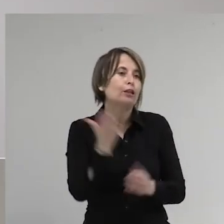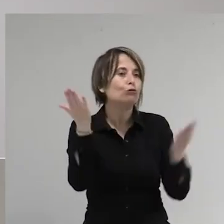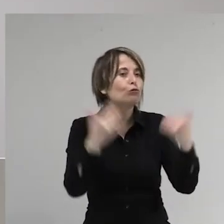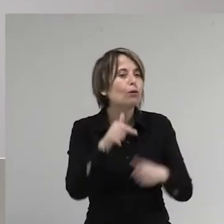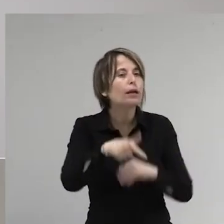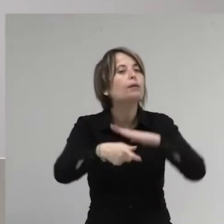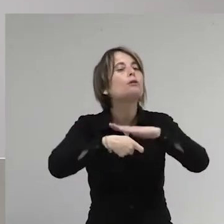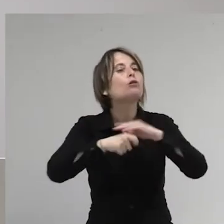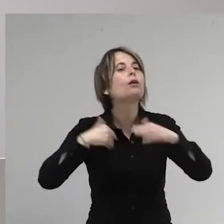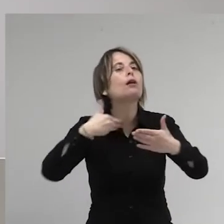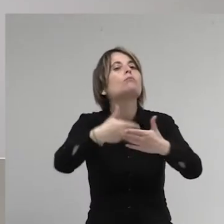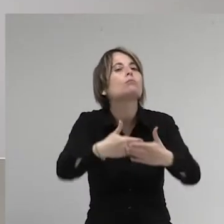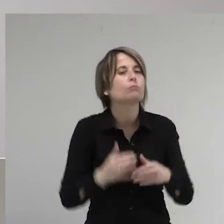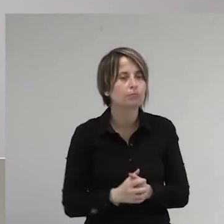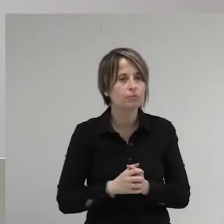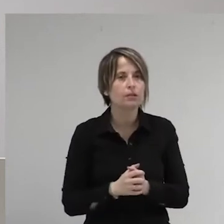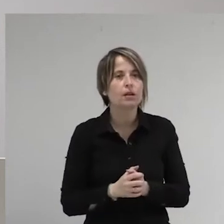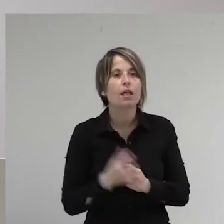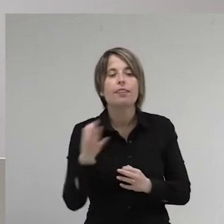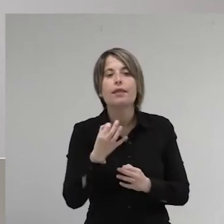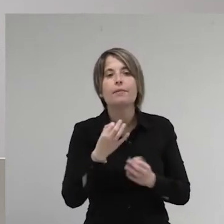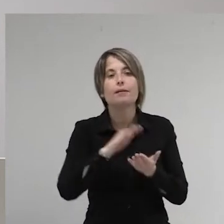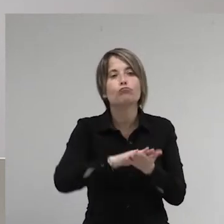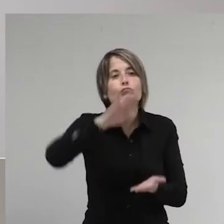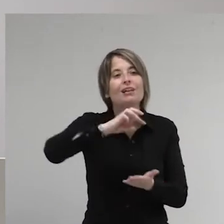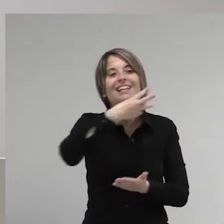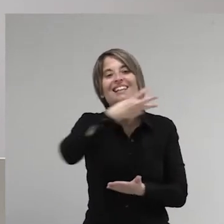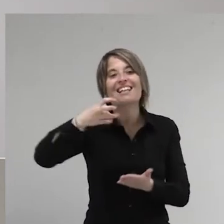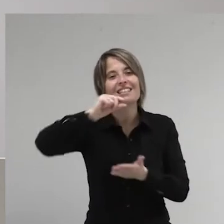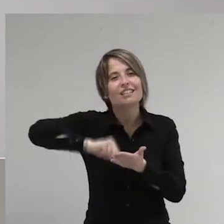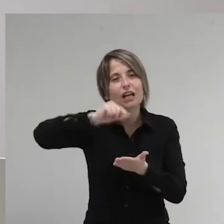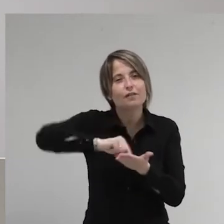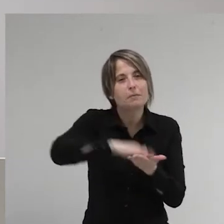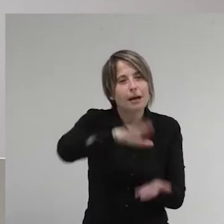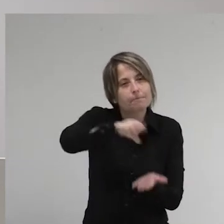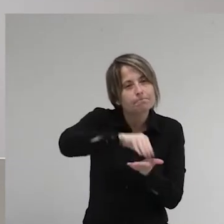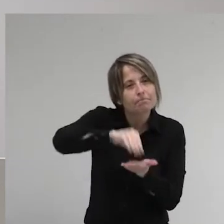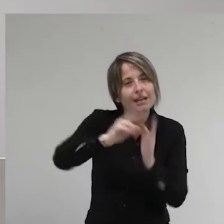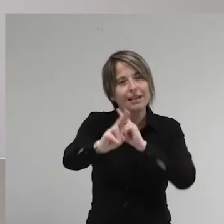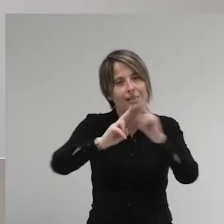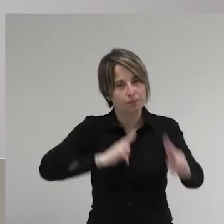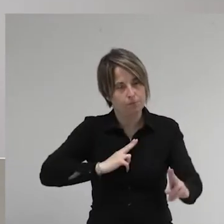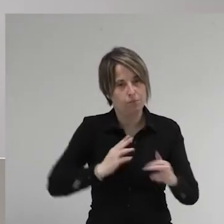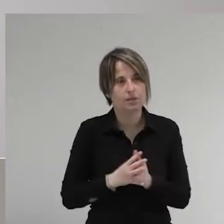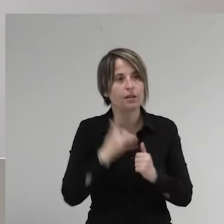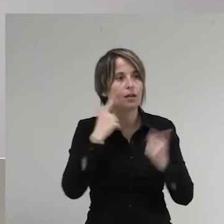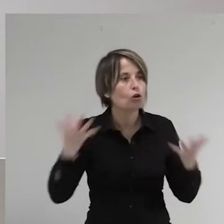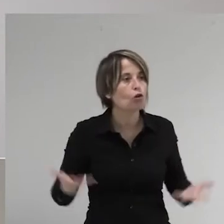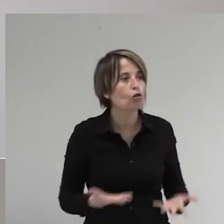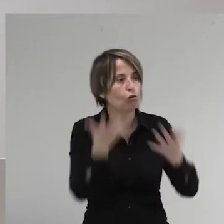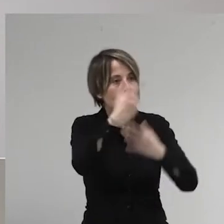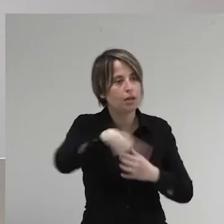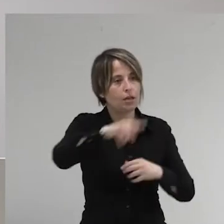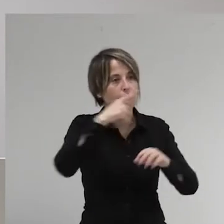Vitoria-Gasteiz? Tenemos que conseguir al menos 300 firmas para que la respondan. Así que os animo a entrar